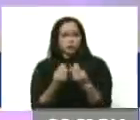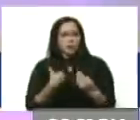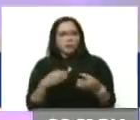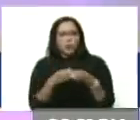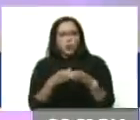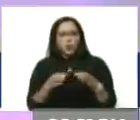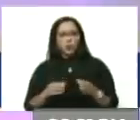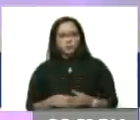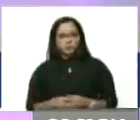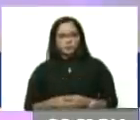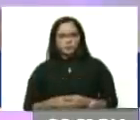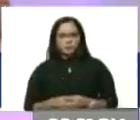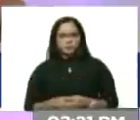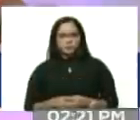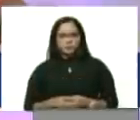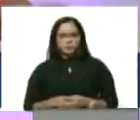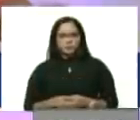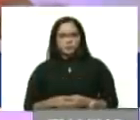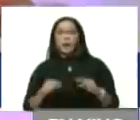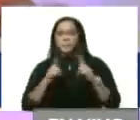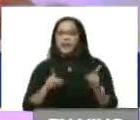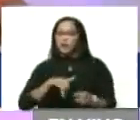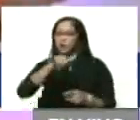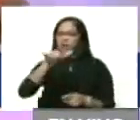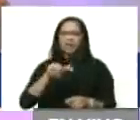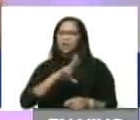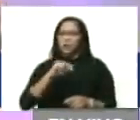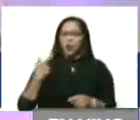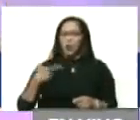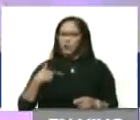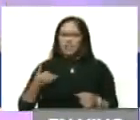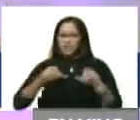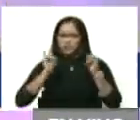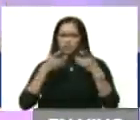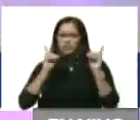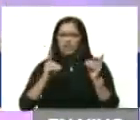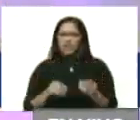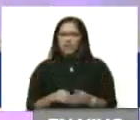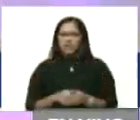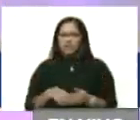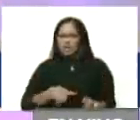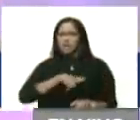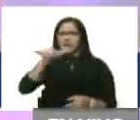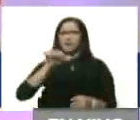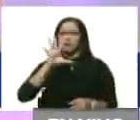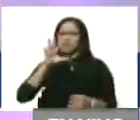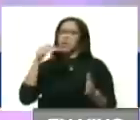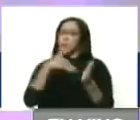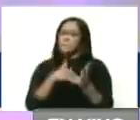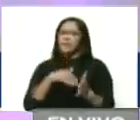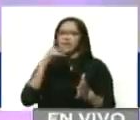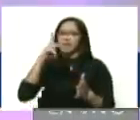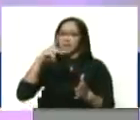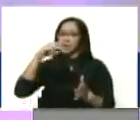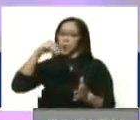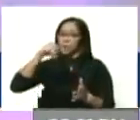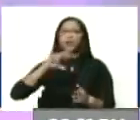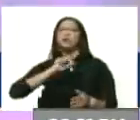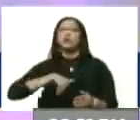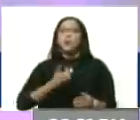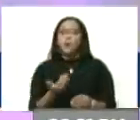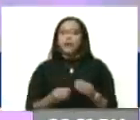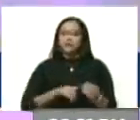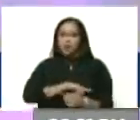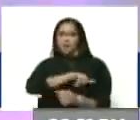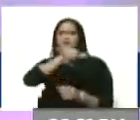delegación. Pero aeronaves que no tienen autonomía que exceden los 5.000 kilómetros. Es decir, no se puede hacer un vuelo